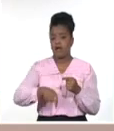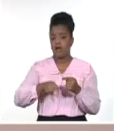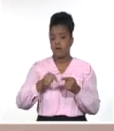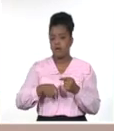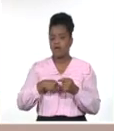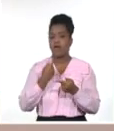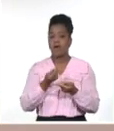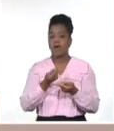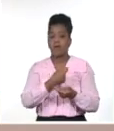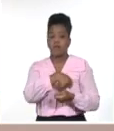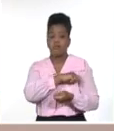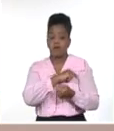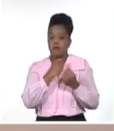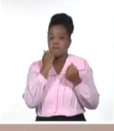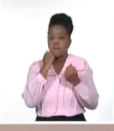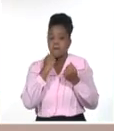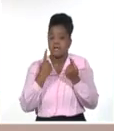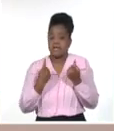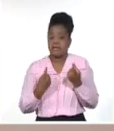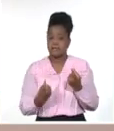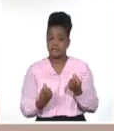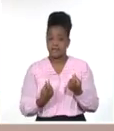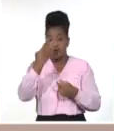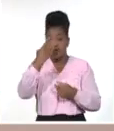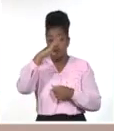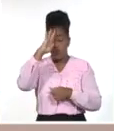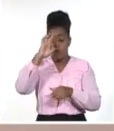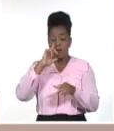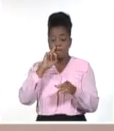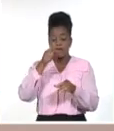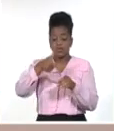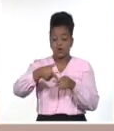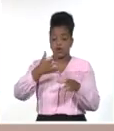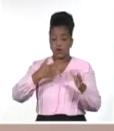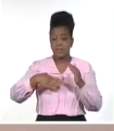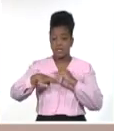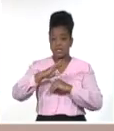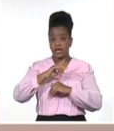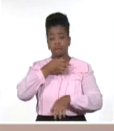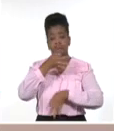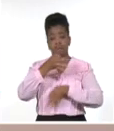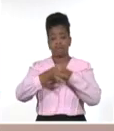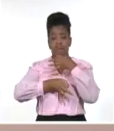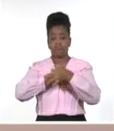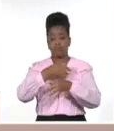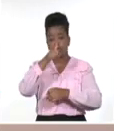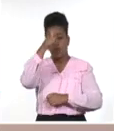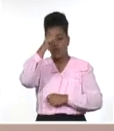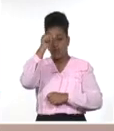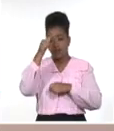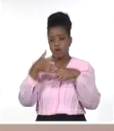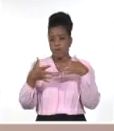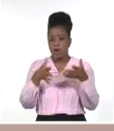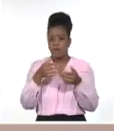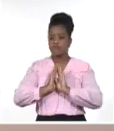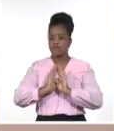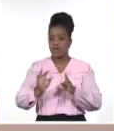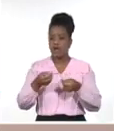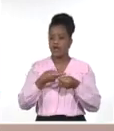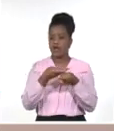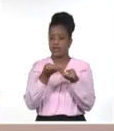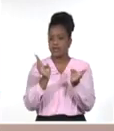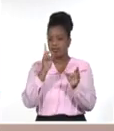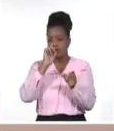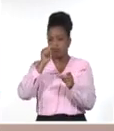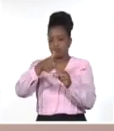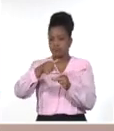demanda. La Unión Cuba Petróleo y el Ministerio de Energía y Minas añaden que desde el domingo se ha entregado a los servicentros un nivel